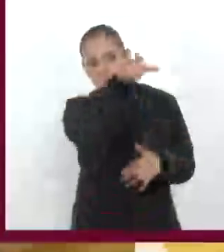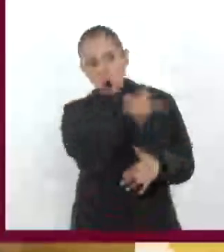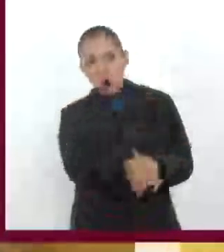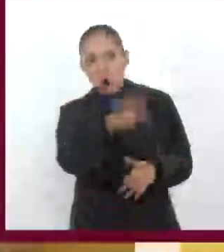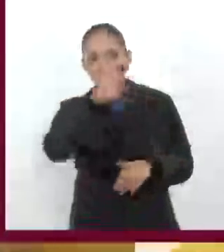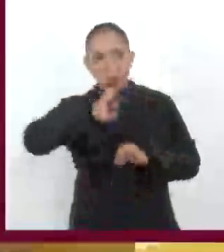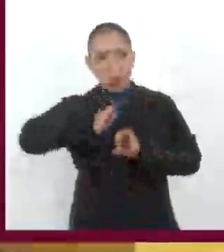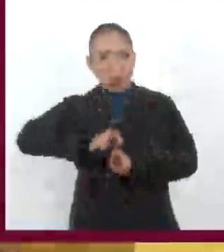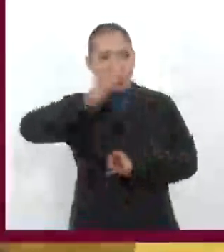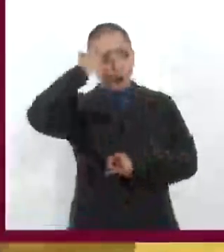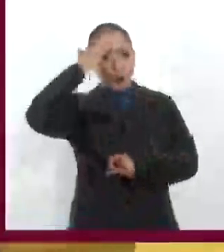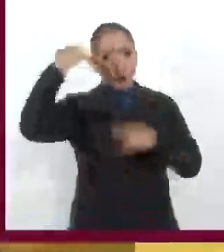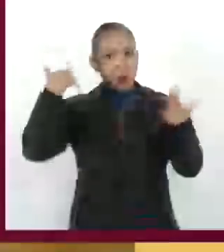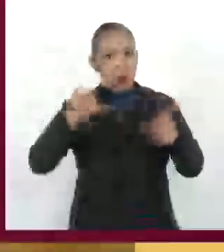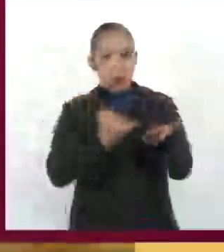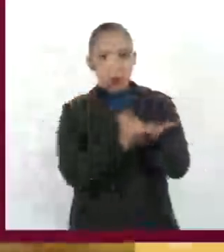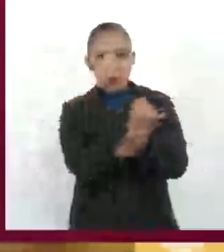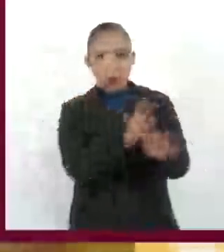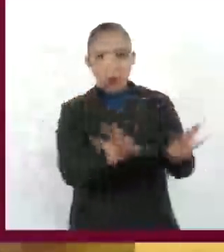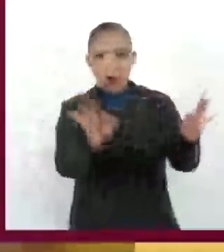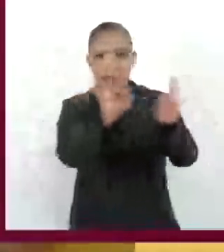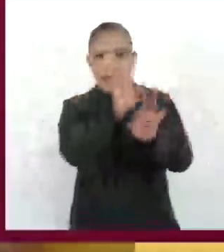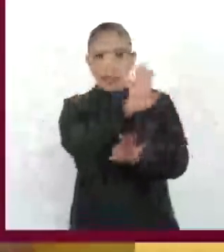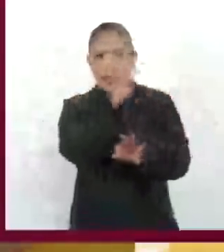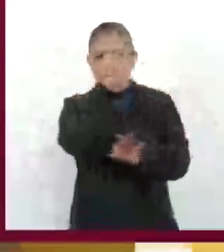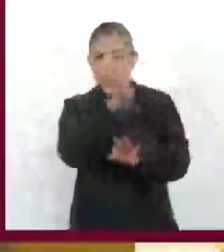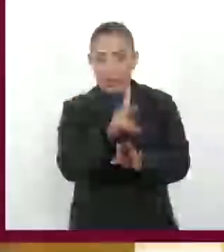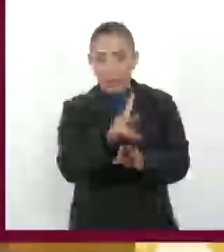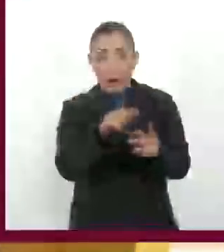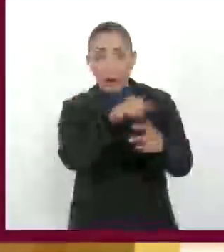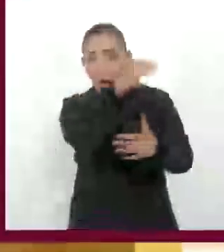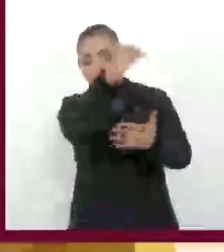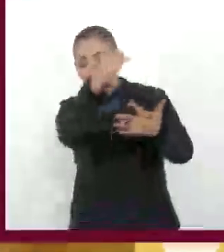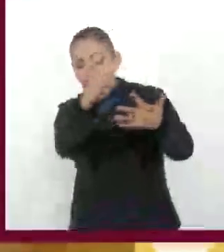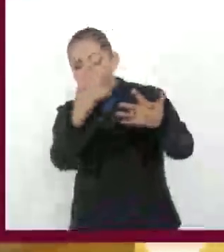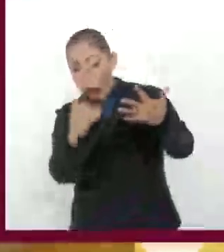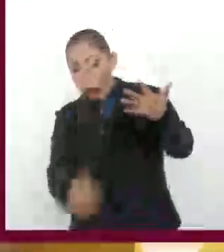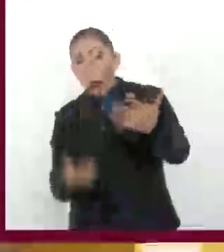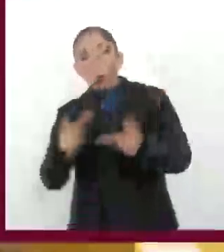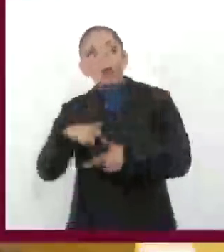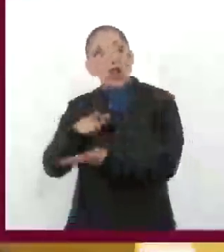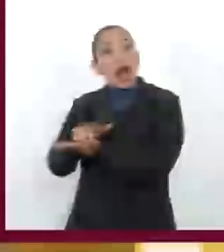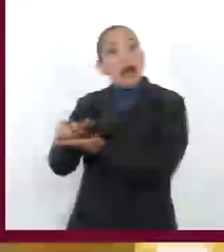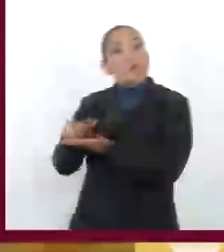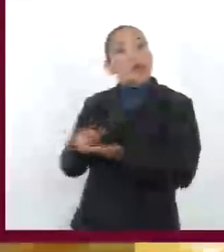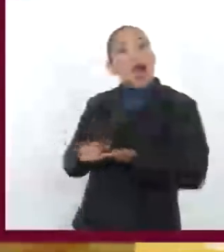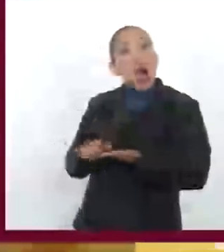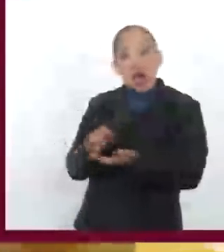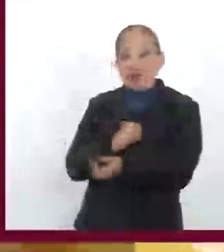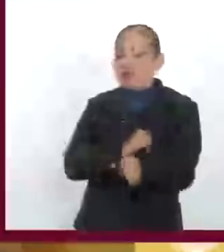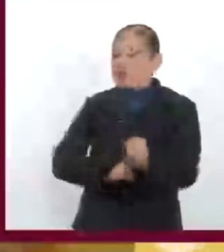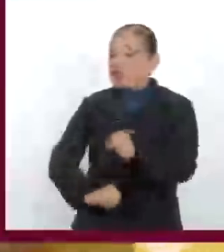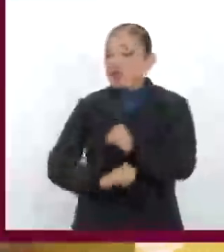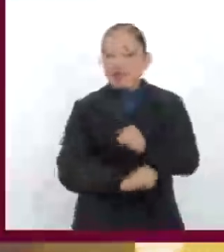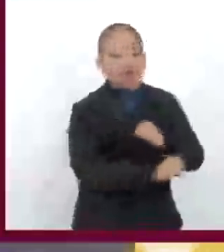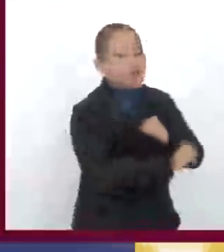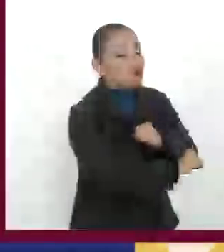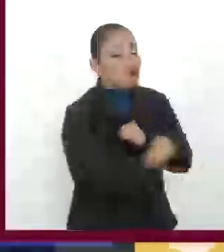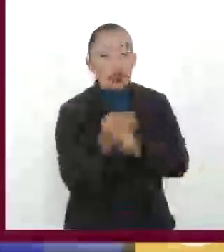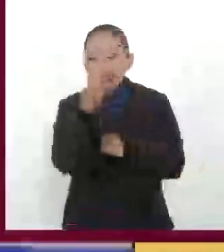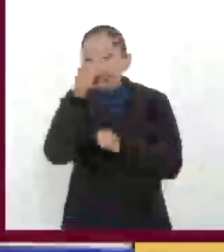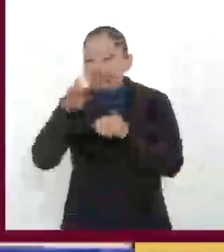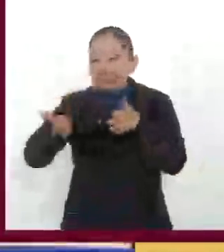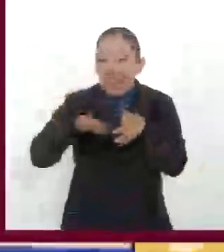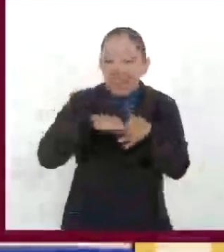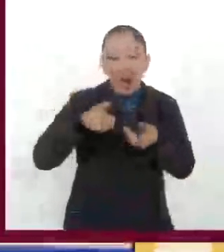República como figura de autoridad, como figura decisiva en el bienestar del país, hasta el personal de limpieza que comúnmente lo encontramos en